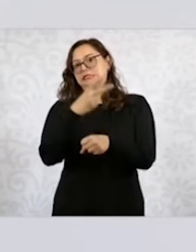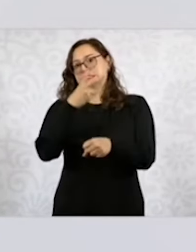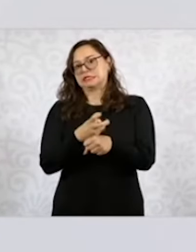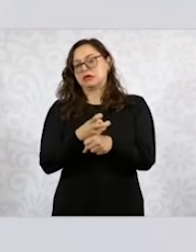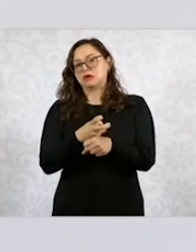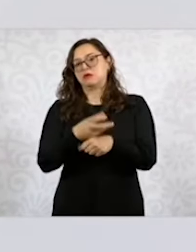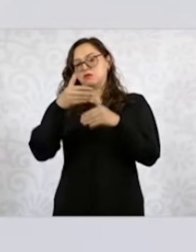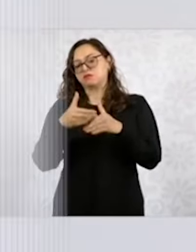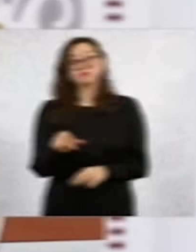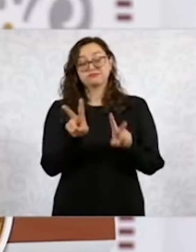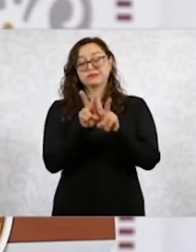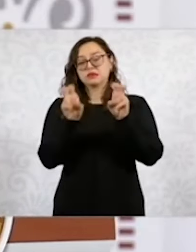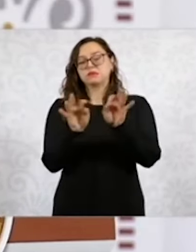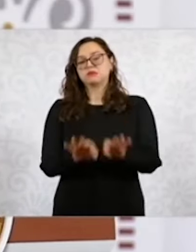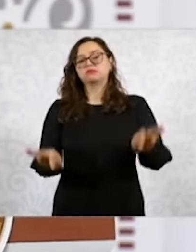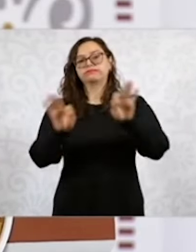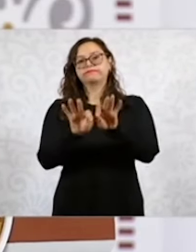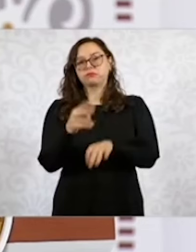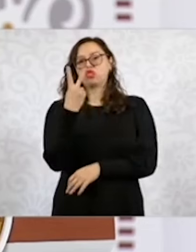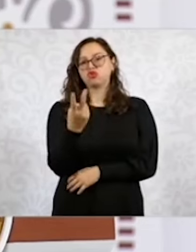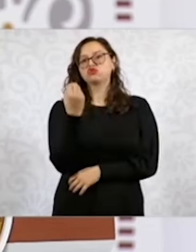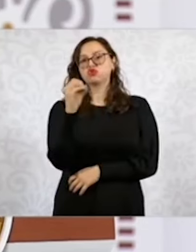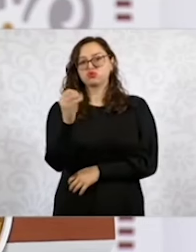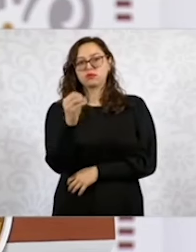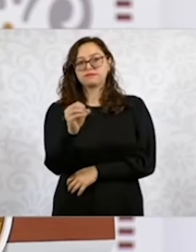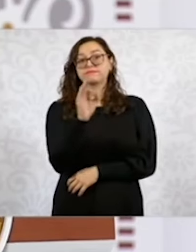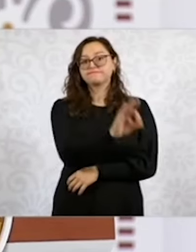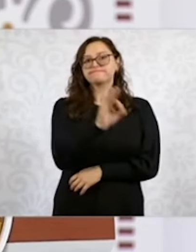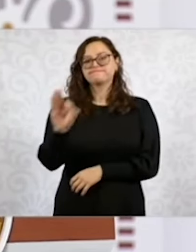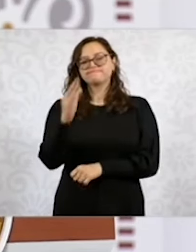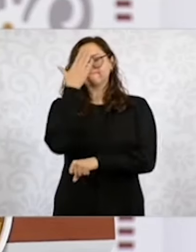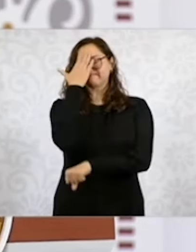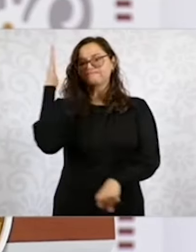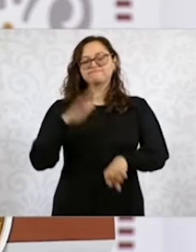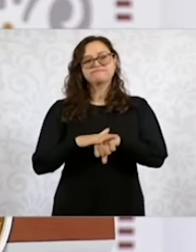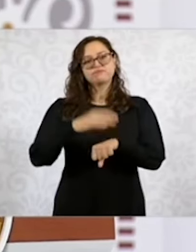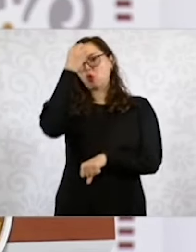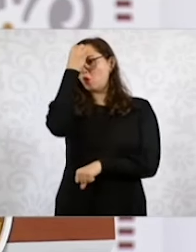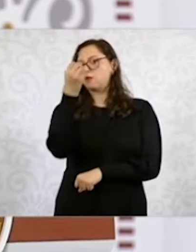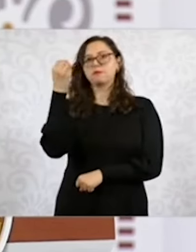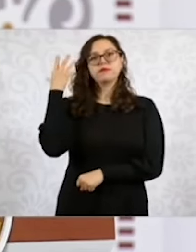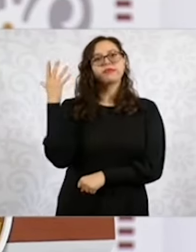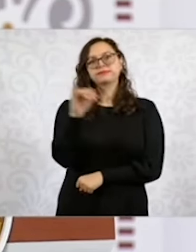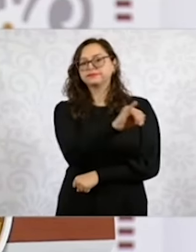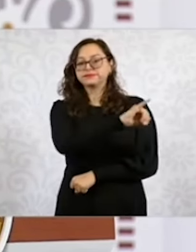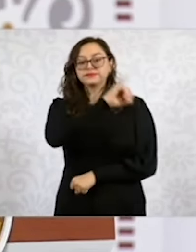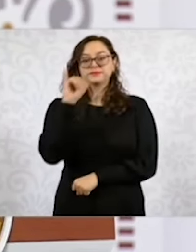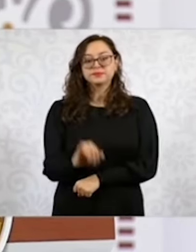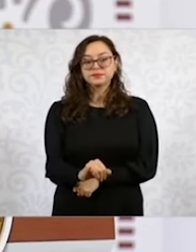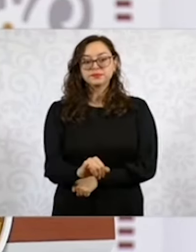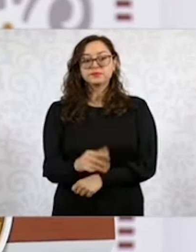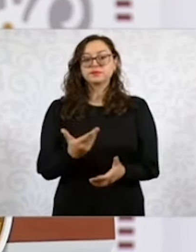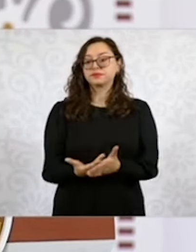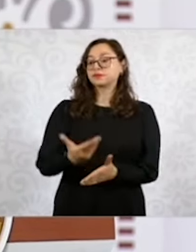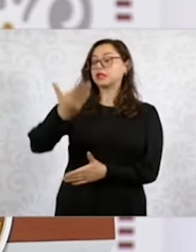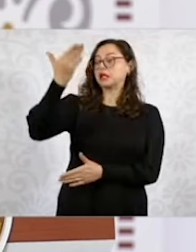octubre de 1968, durante el cual el gobierno federal ofreció una disculpa pública por la matanza estudiantil ejecutada por las autoridades de aquella época